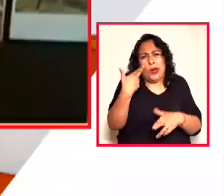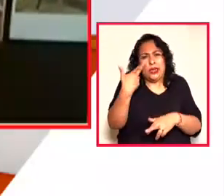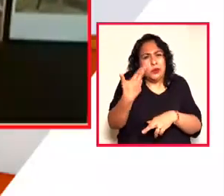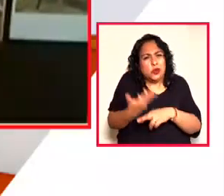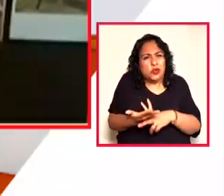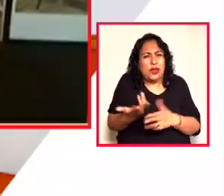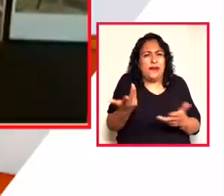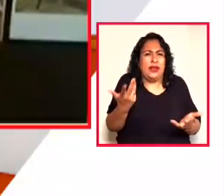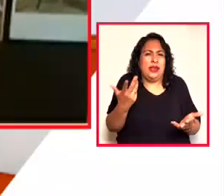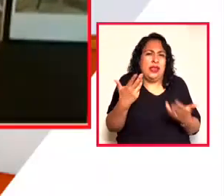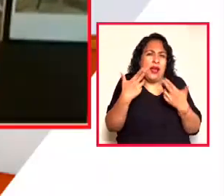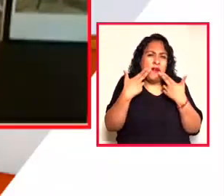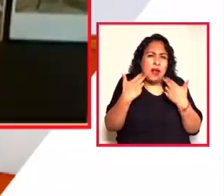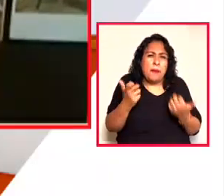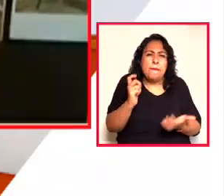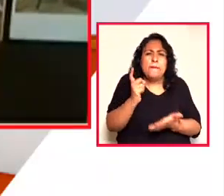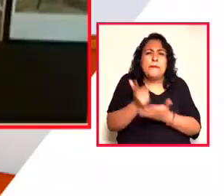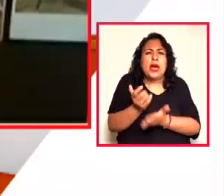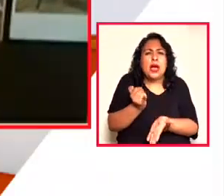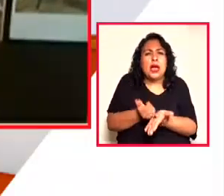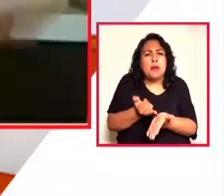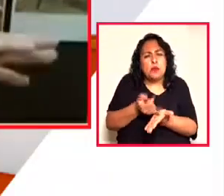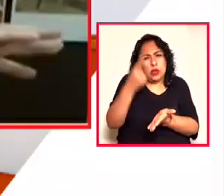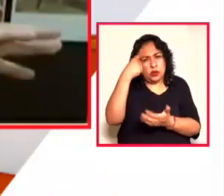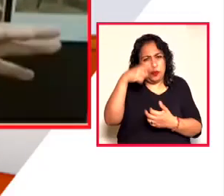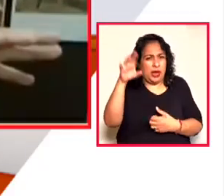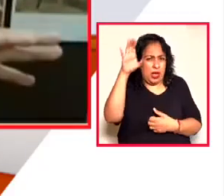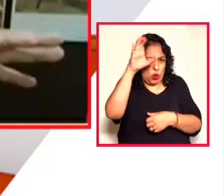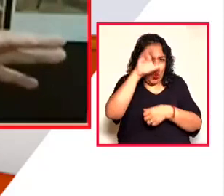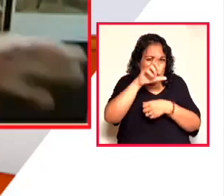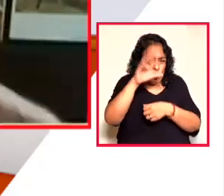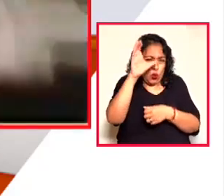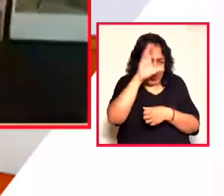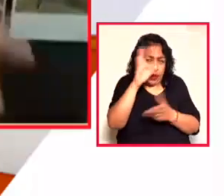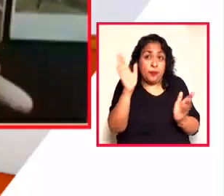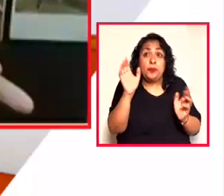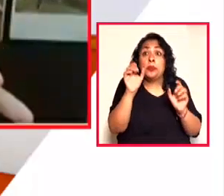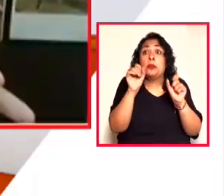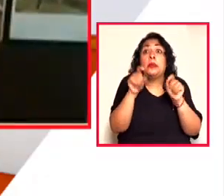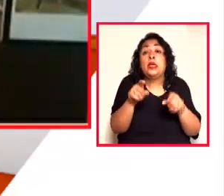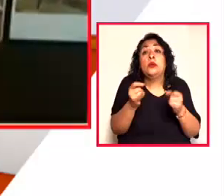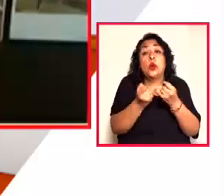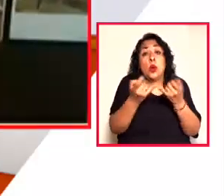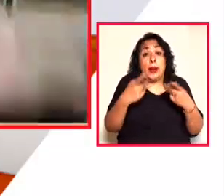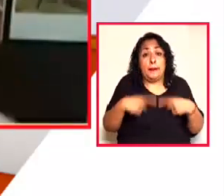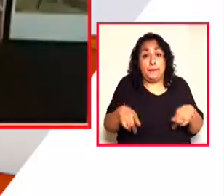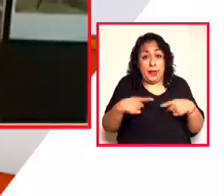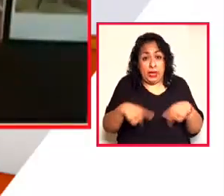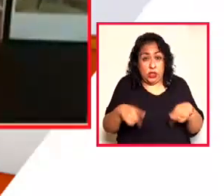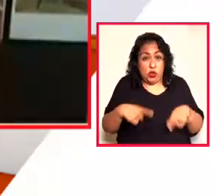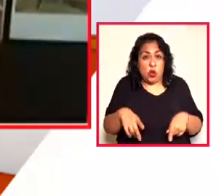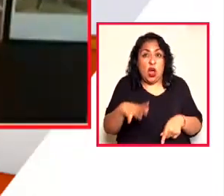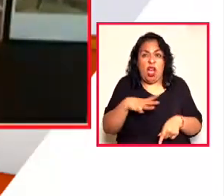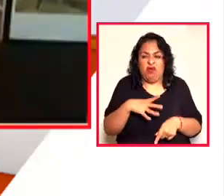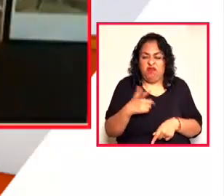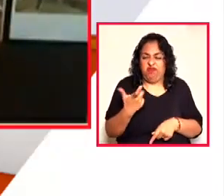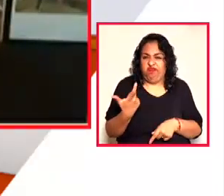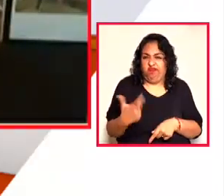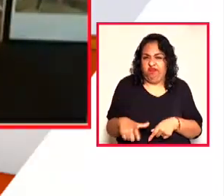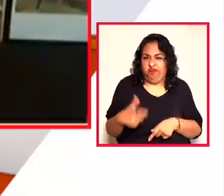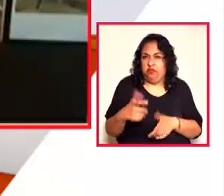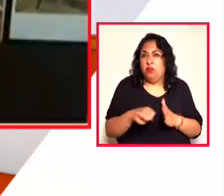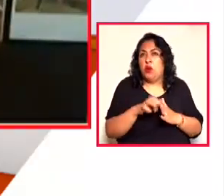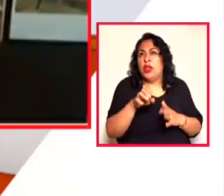fiscales, pagan un impuesto para la cultura. Además de eso, la gente que tiene mucho dinero, como el caso de